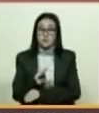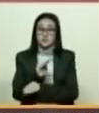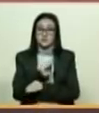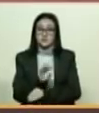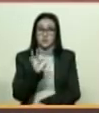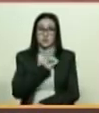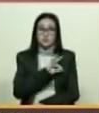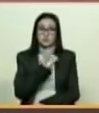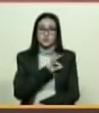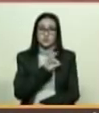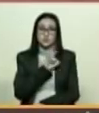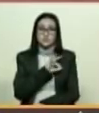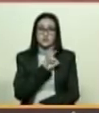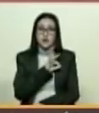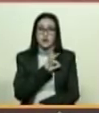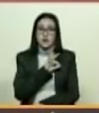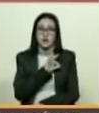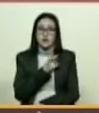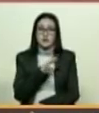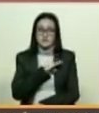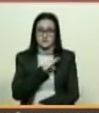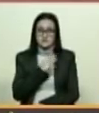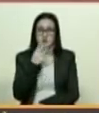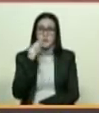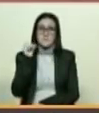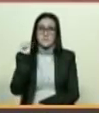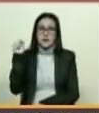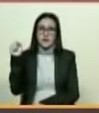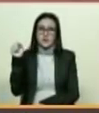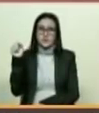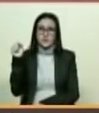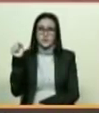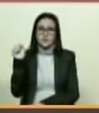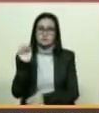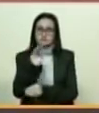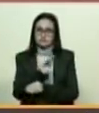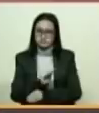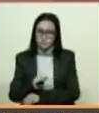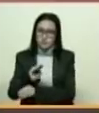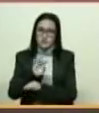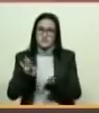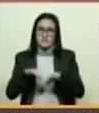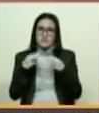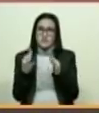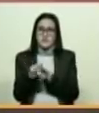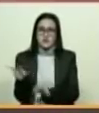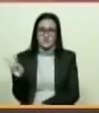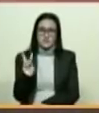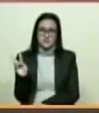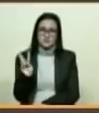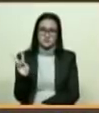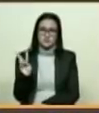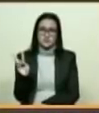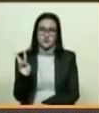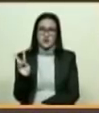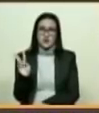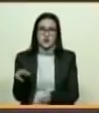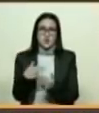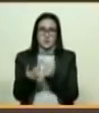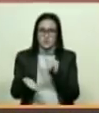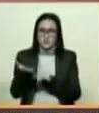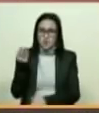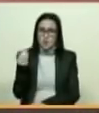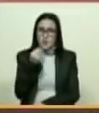social ideado por el presidente Nicolás Maduro para proteger a la familia venezolana de la guerra